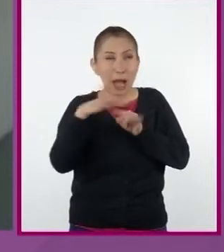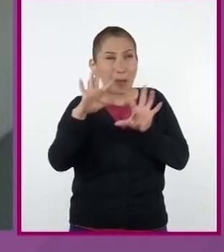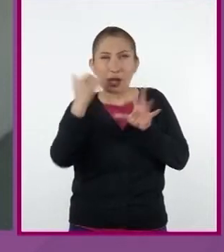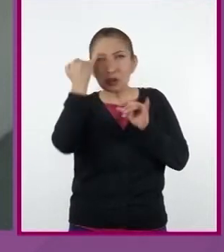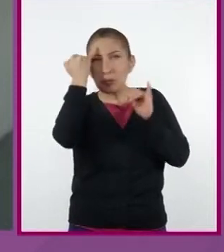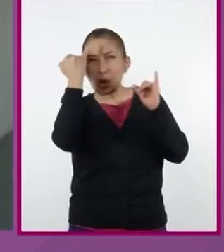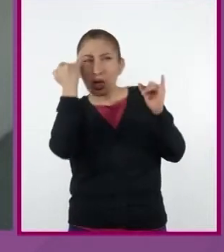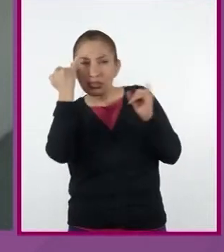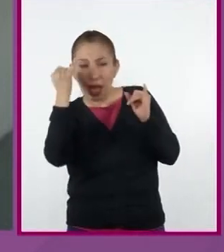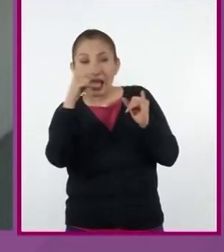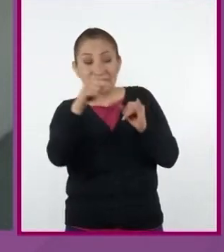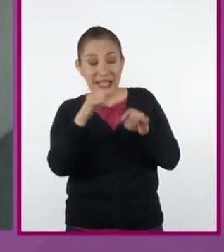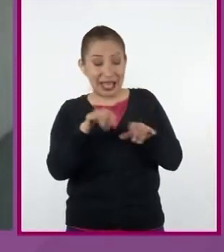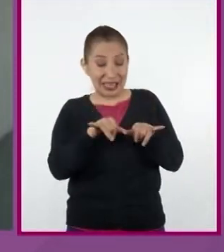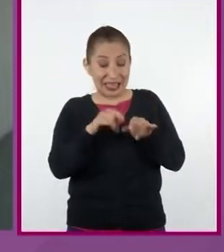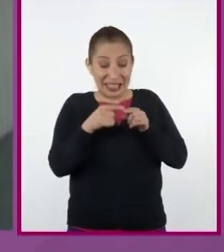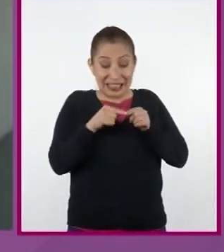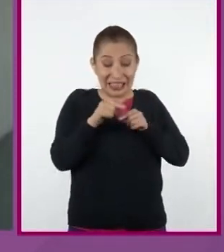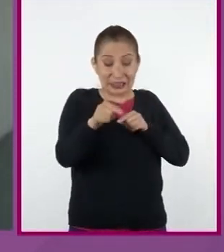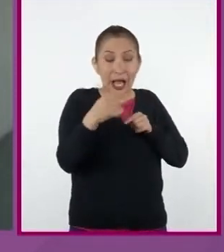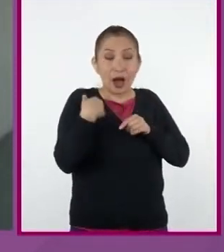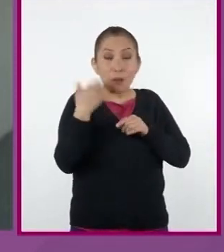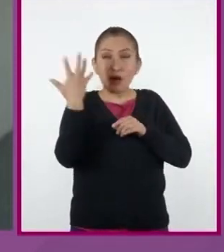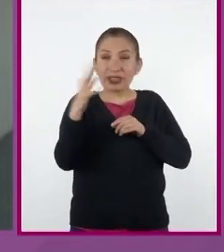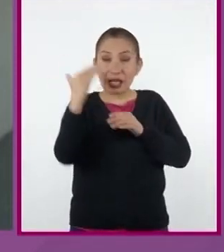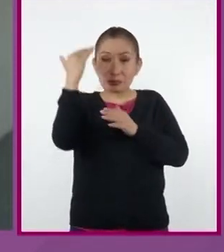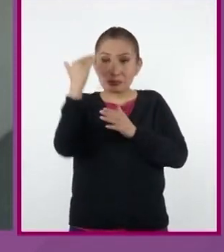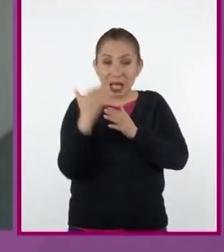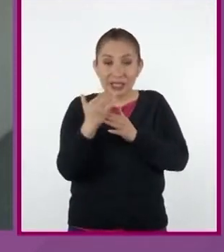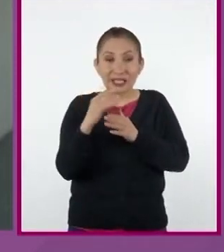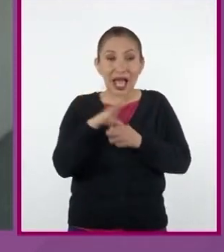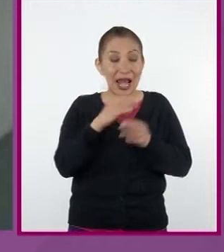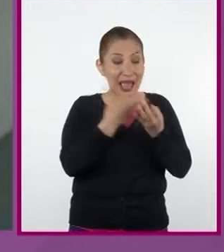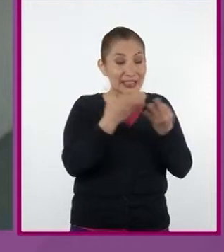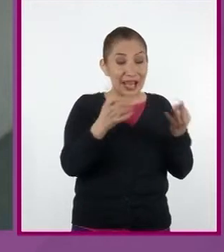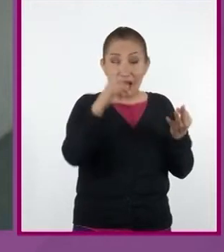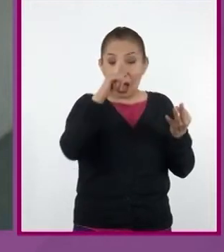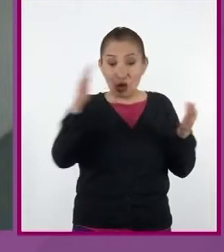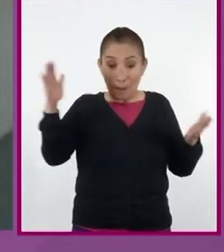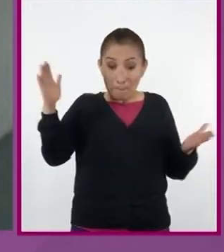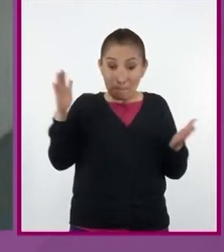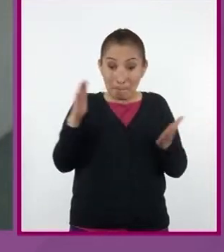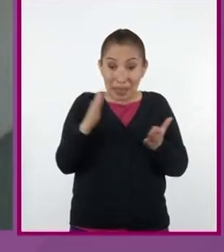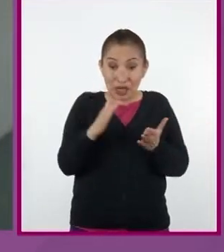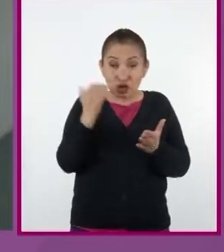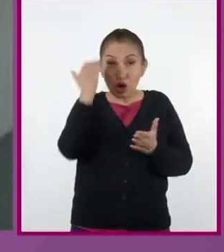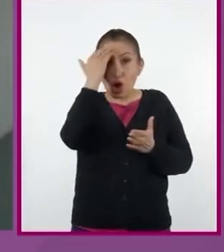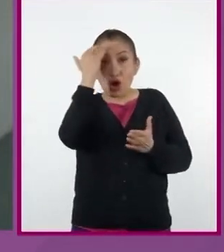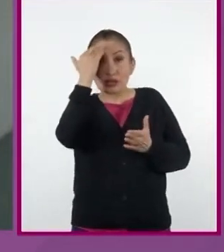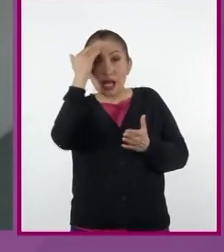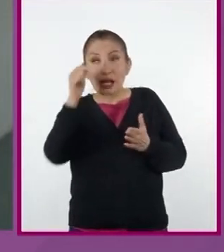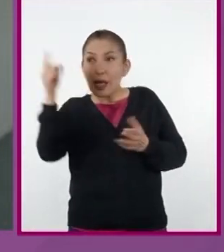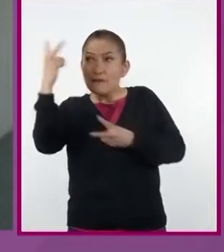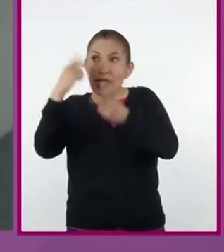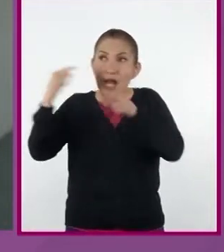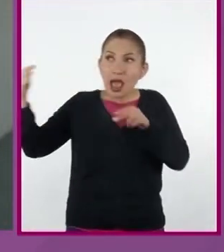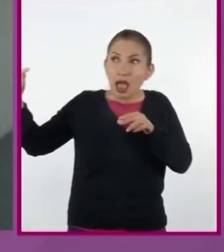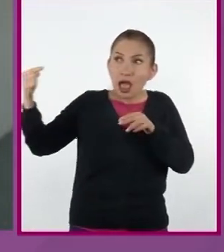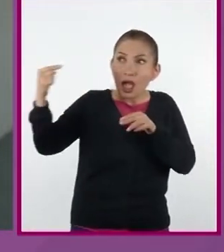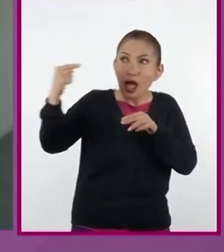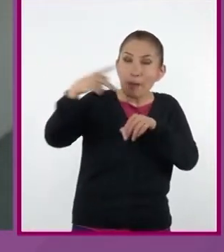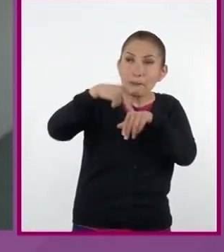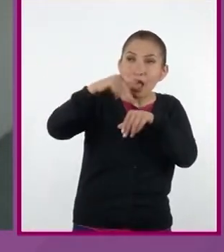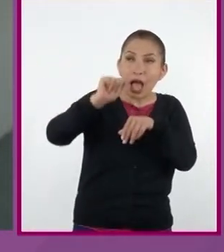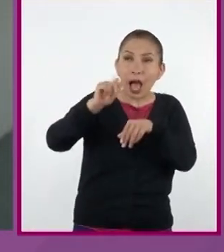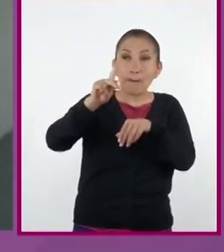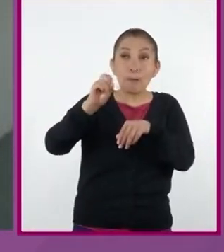una idea, esta distancia es 10 veces menor que la que hay entre la Tierra y la Luna. El conocimiento de la trayectoria que describe el asteroide